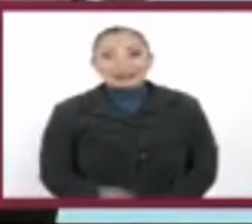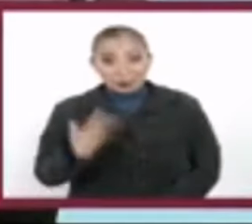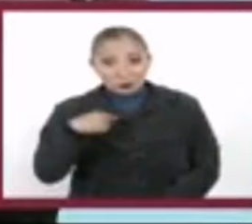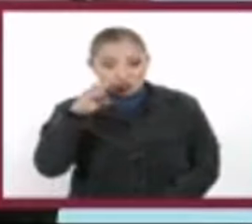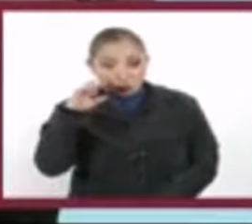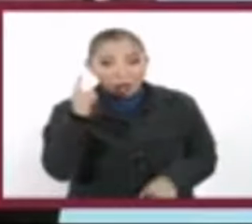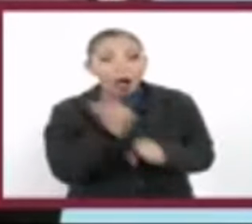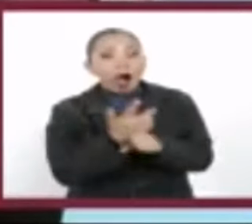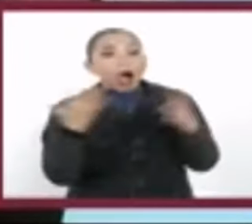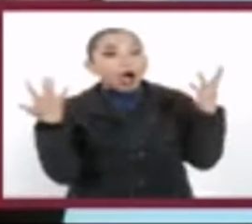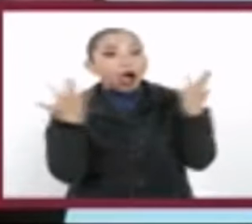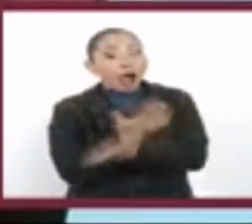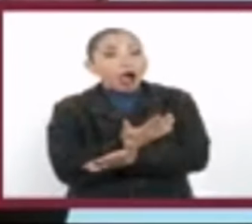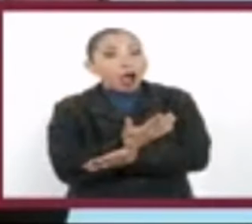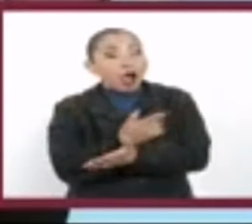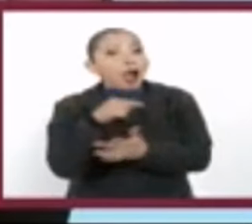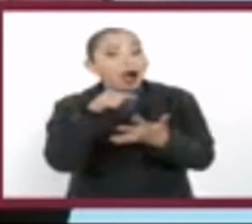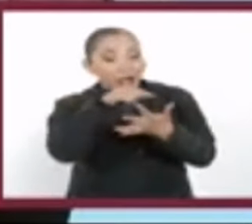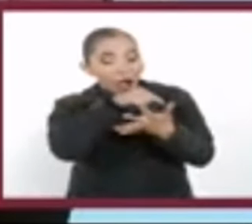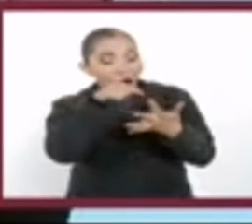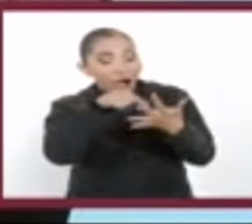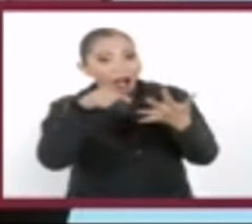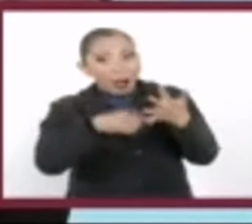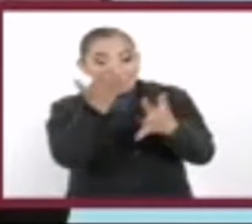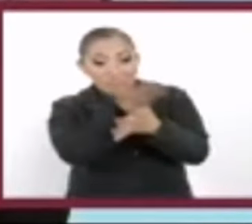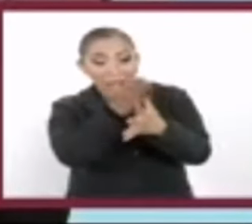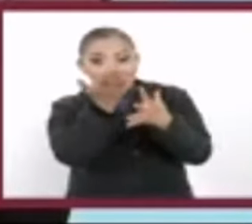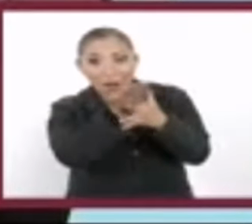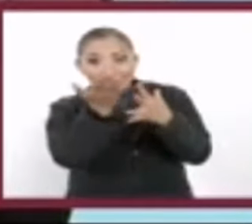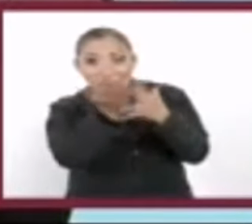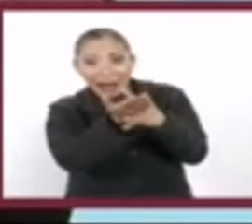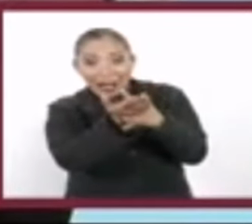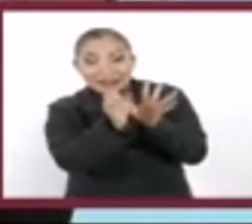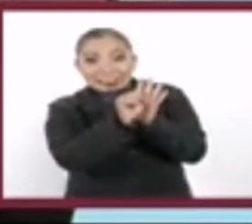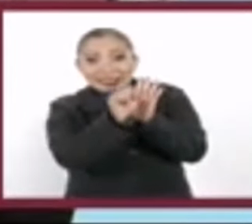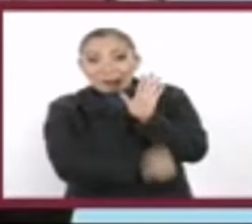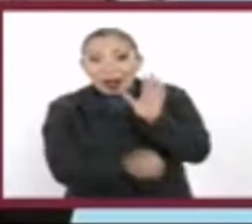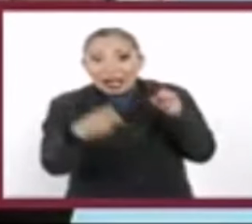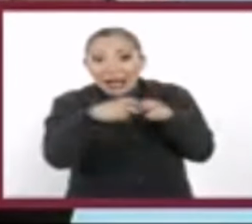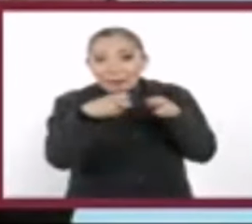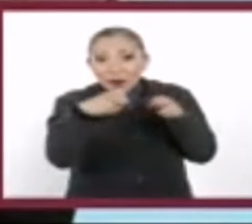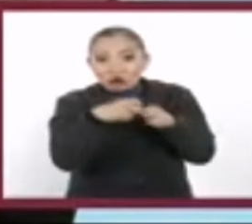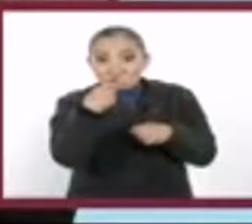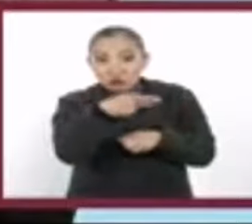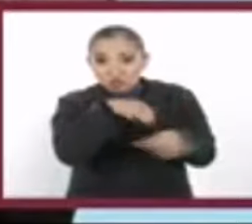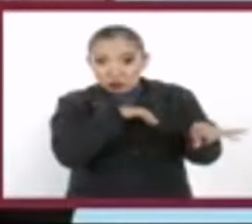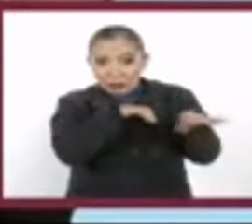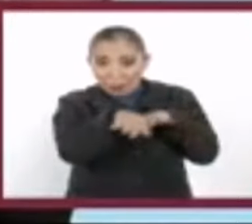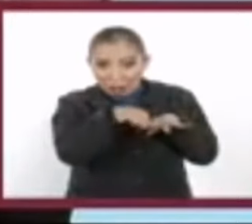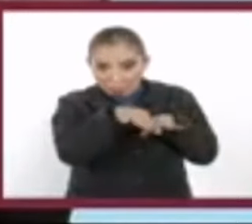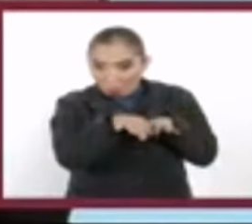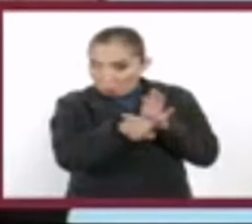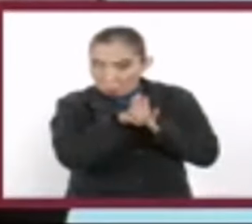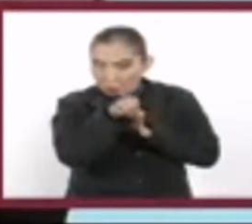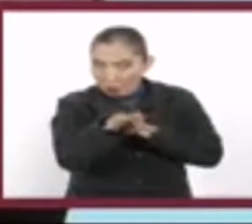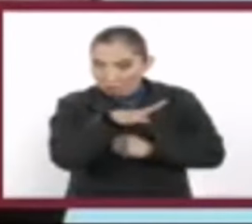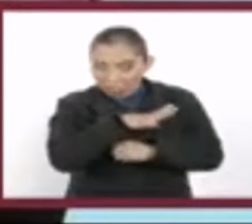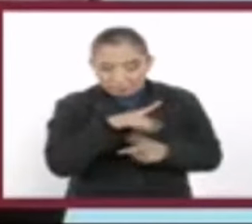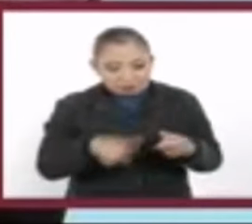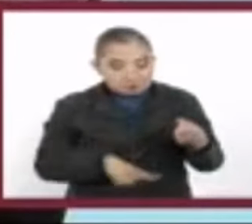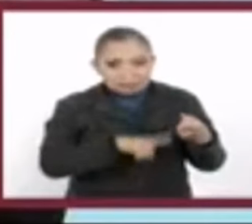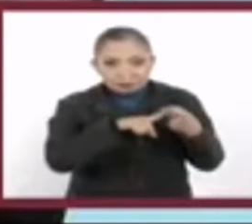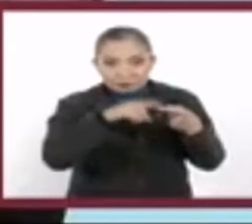Como pudieron darse cuenta, los principales órganos que conforman el sistema nervioso y sus funciones son, entre